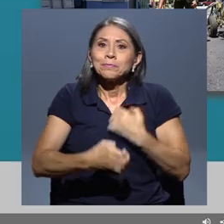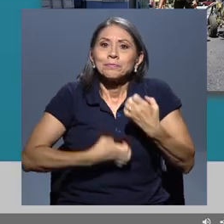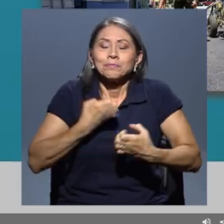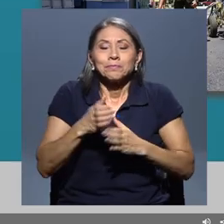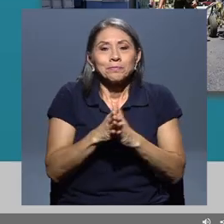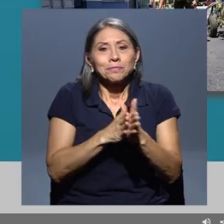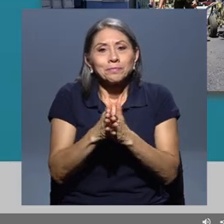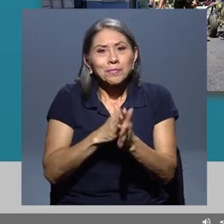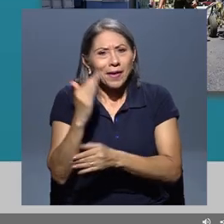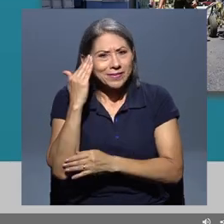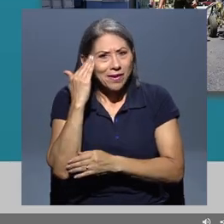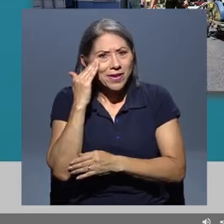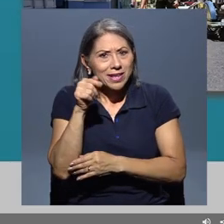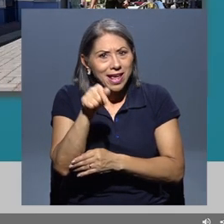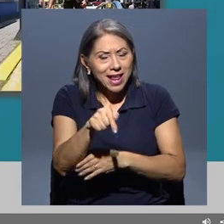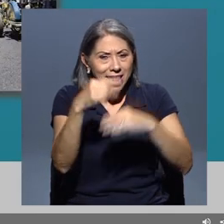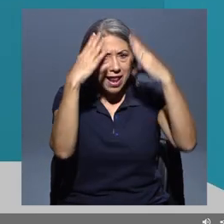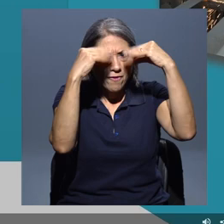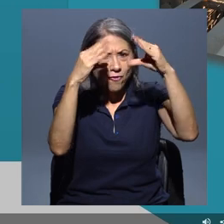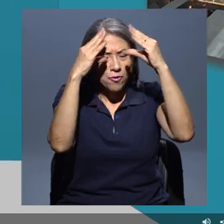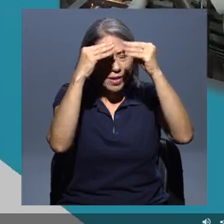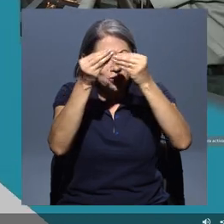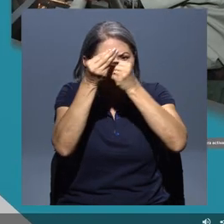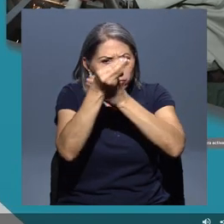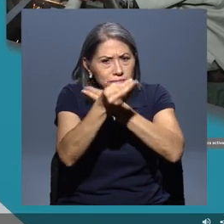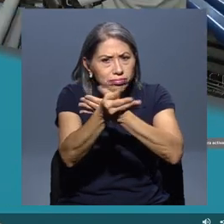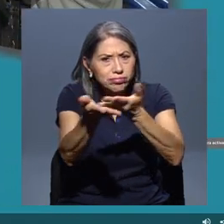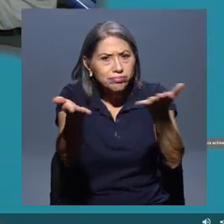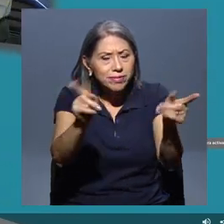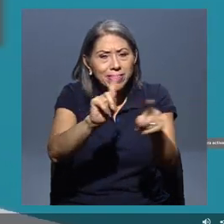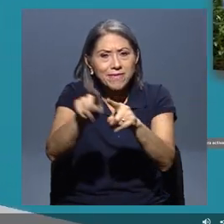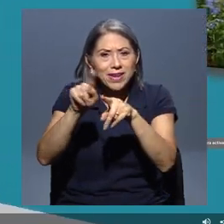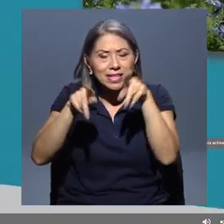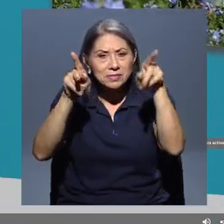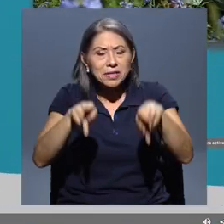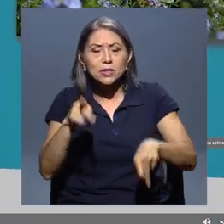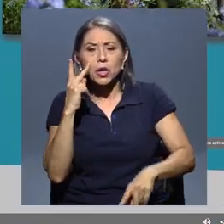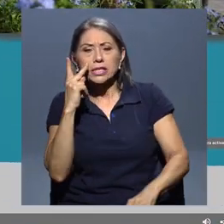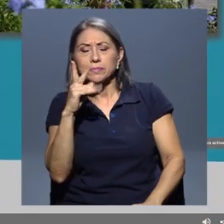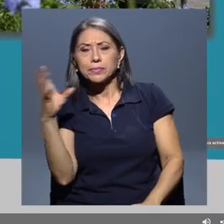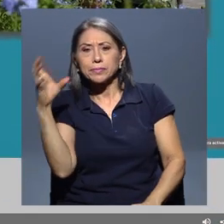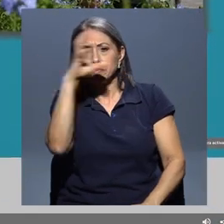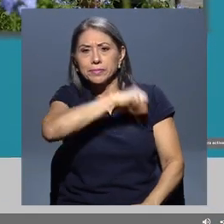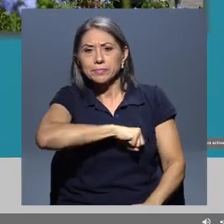ilusión saber de que la información está llegando a diferentes personas.